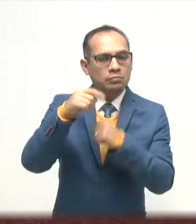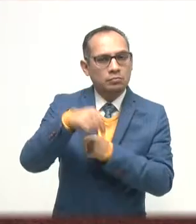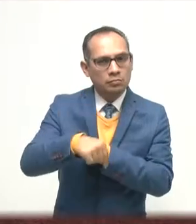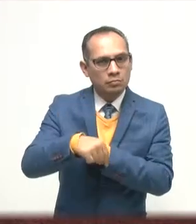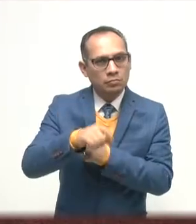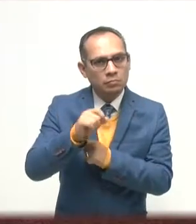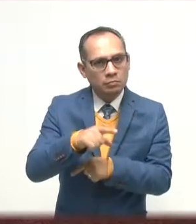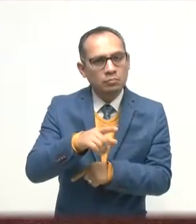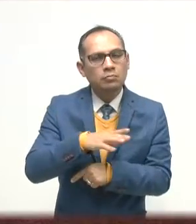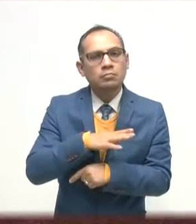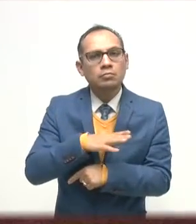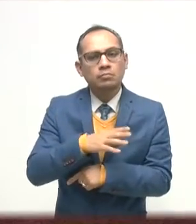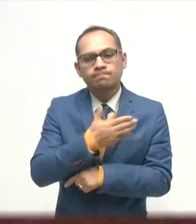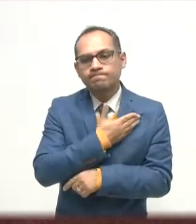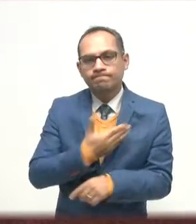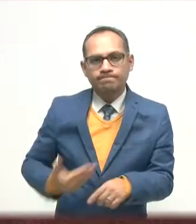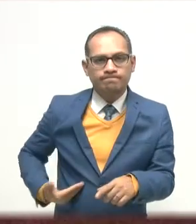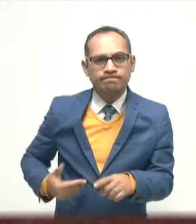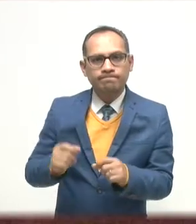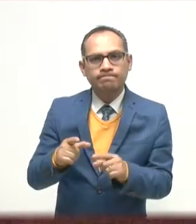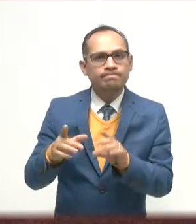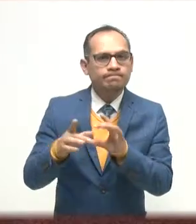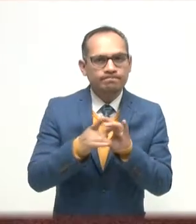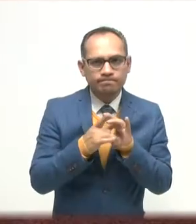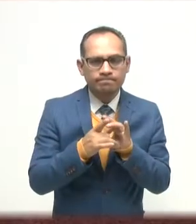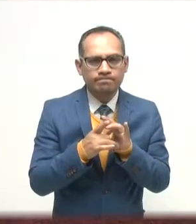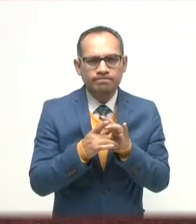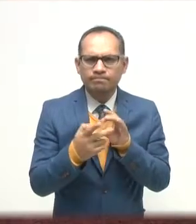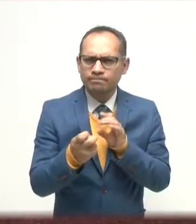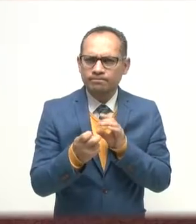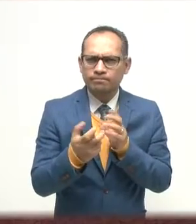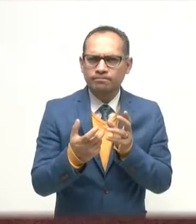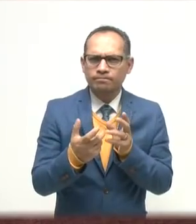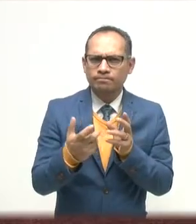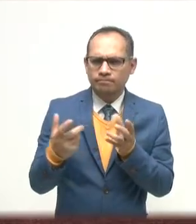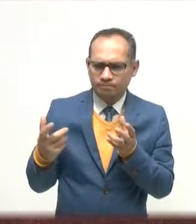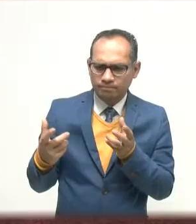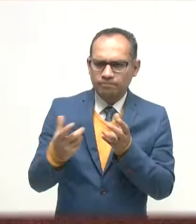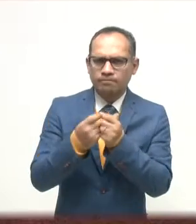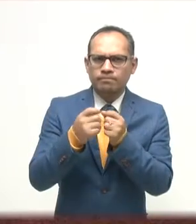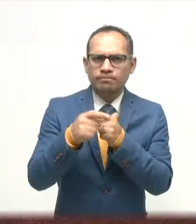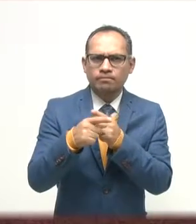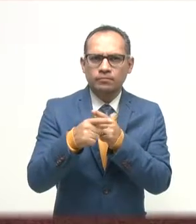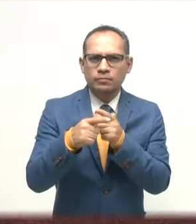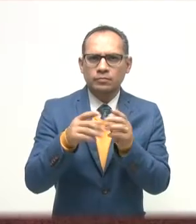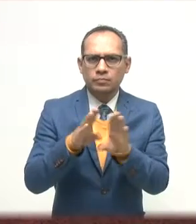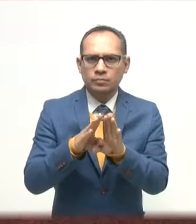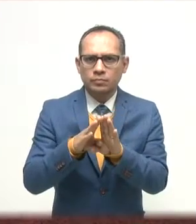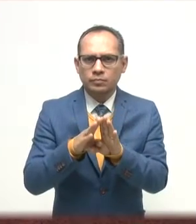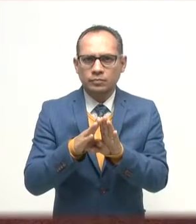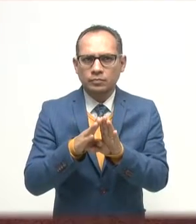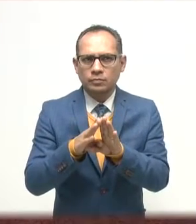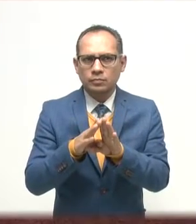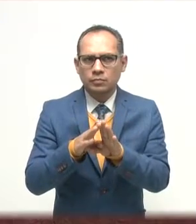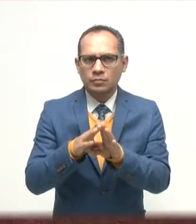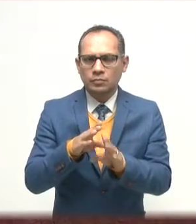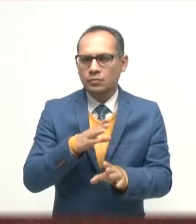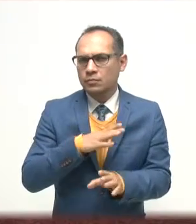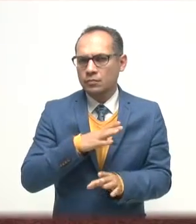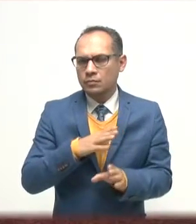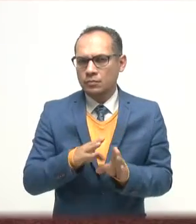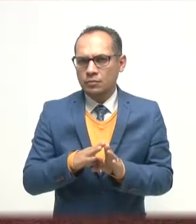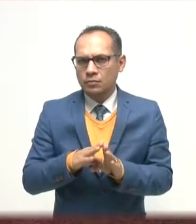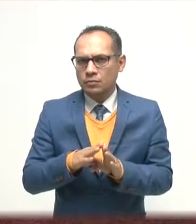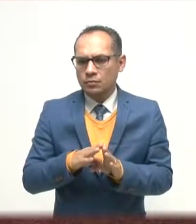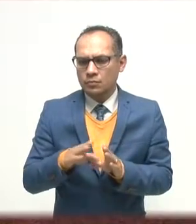democráticos y no nos vamos a meter en un acto eminentemente importante como la toma de protesta